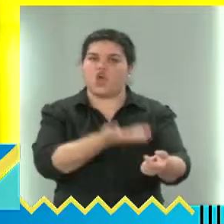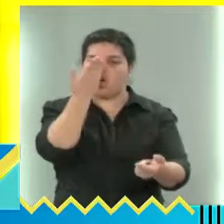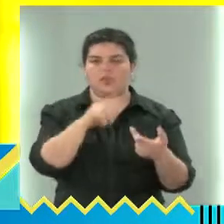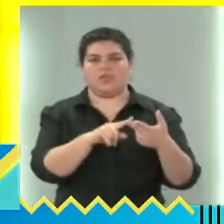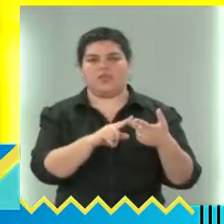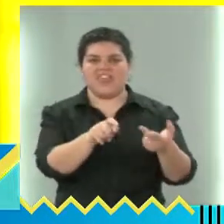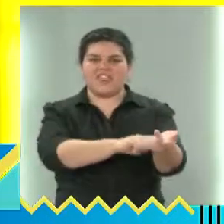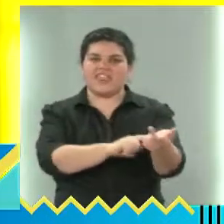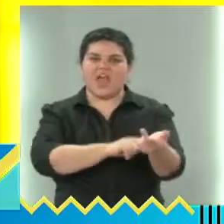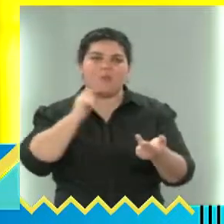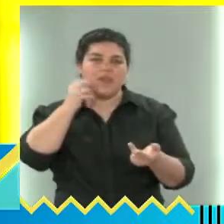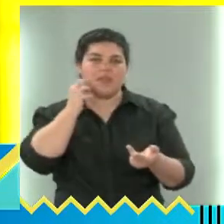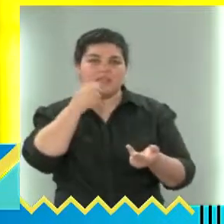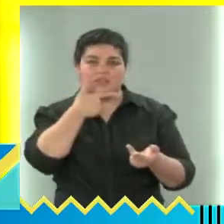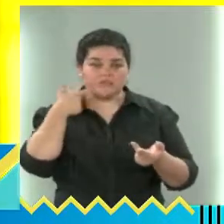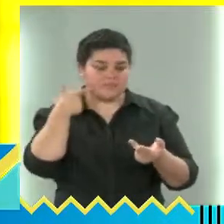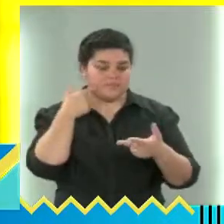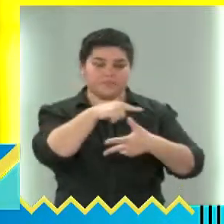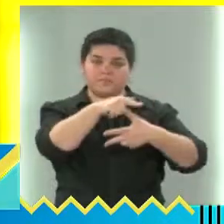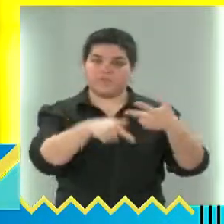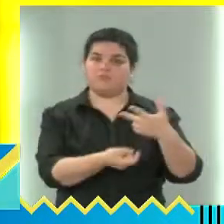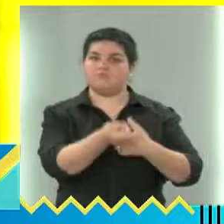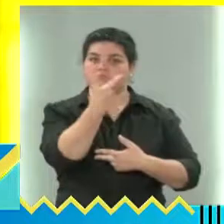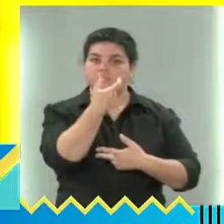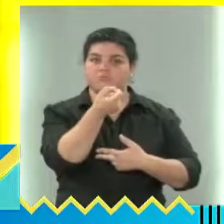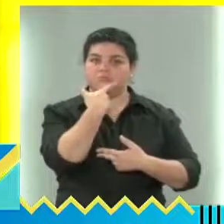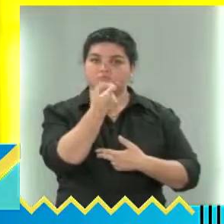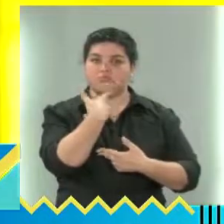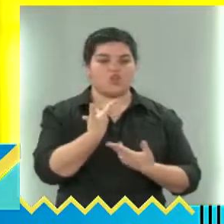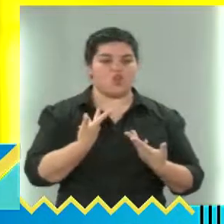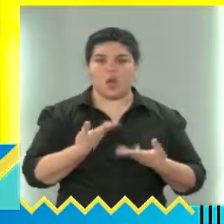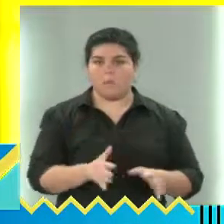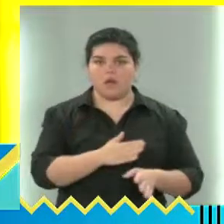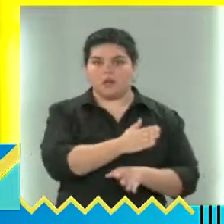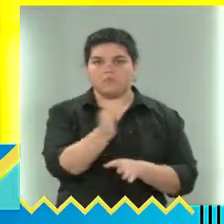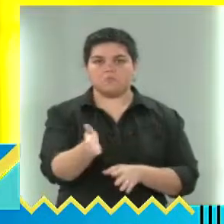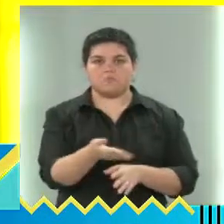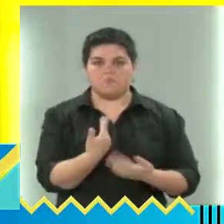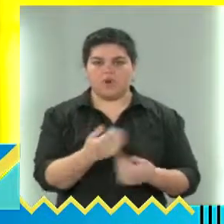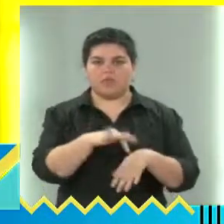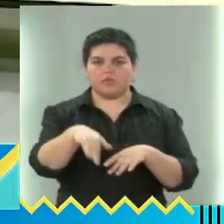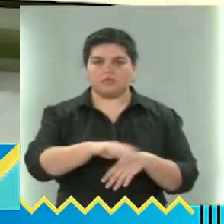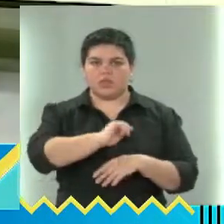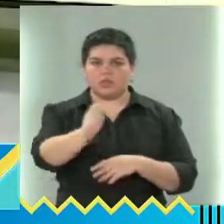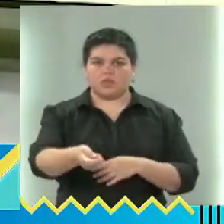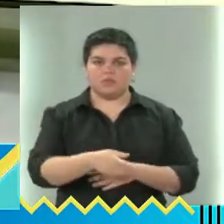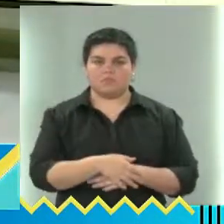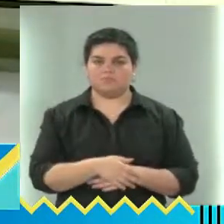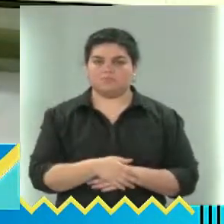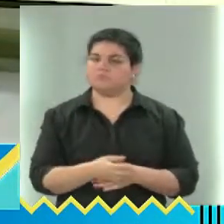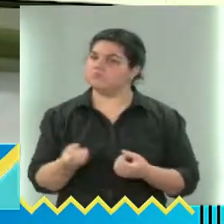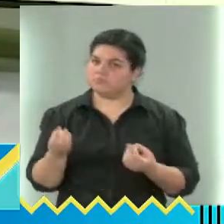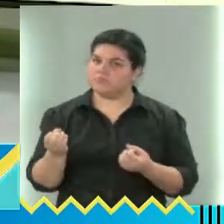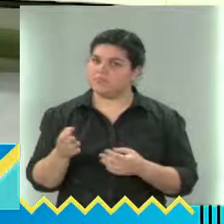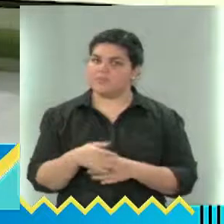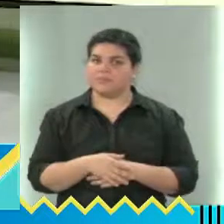comunes y crónicas, tomando la medicación habitual en el día, pueden ir a donar sangre tranquilamente. Bien. ¿Cuáles son los